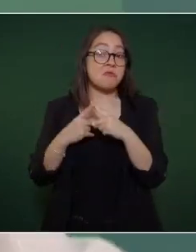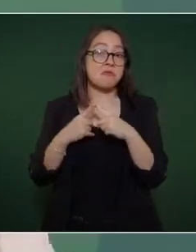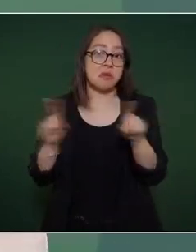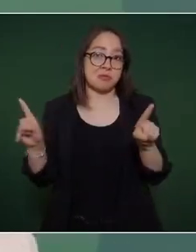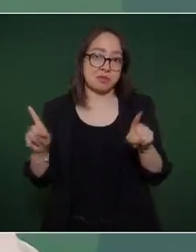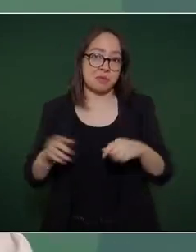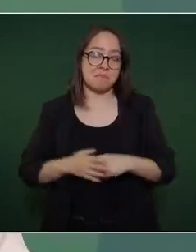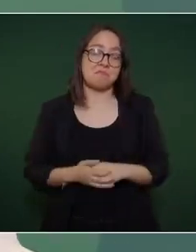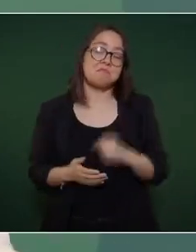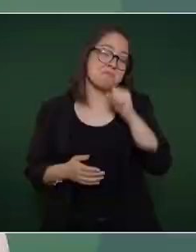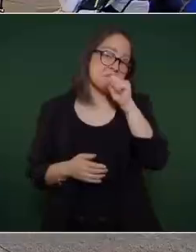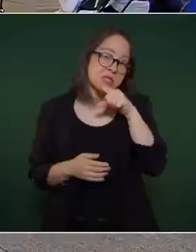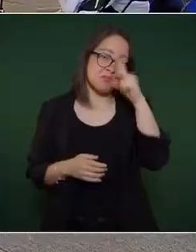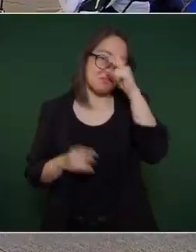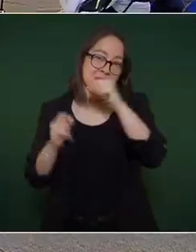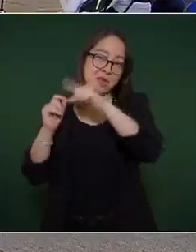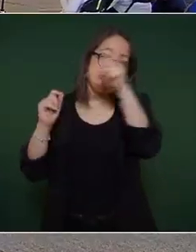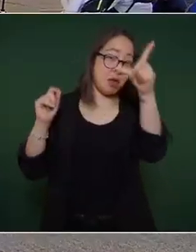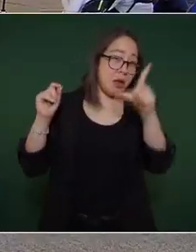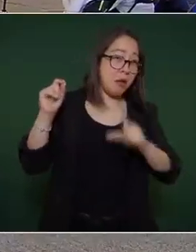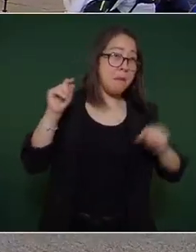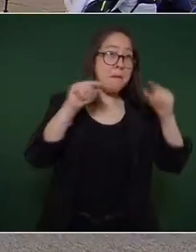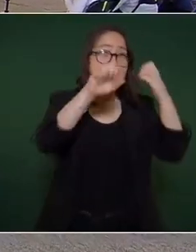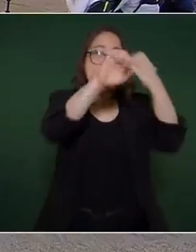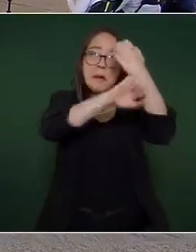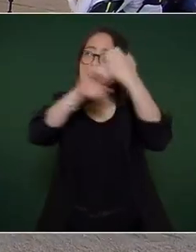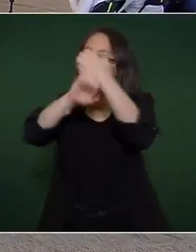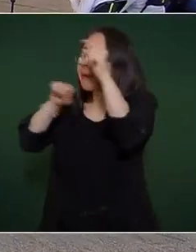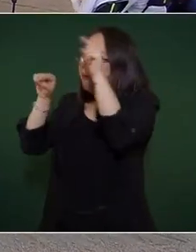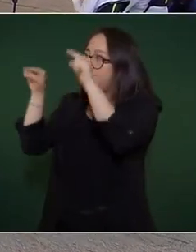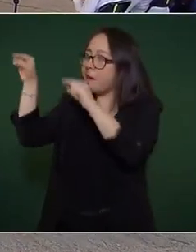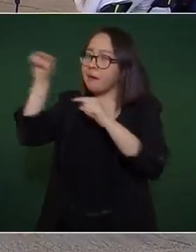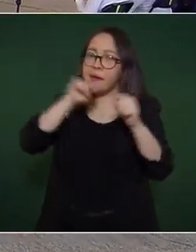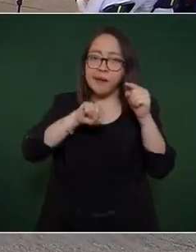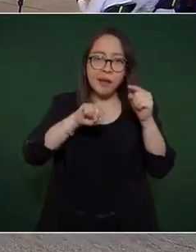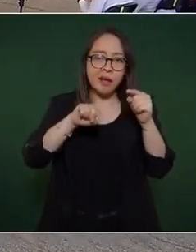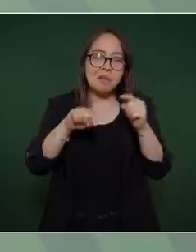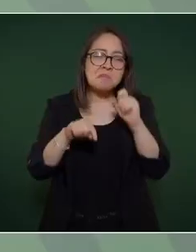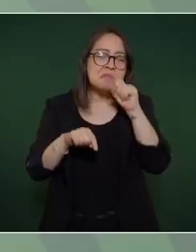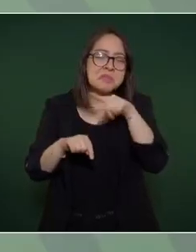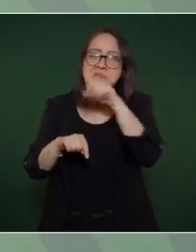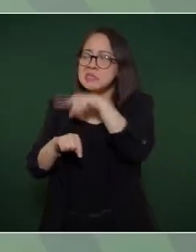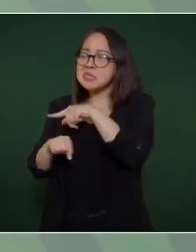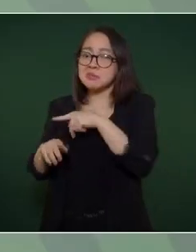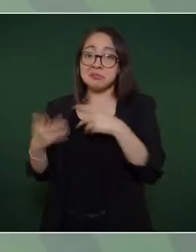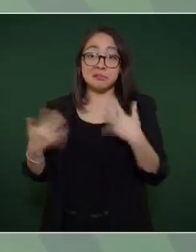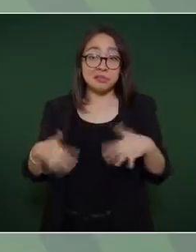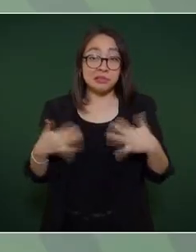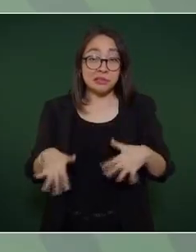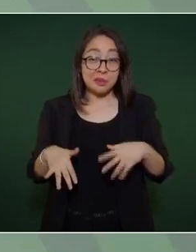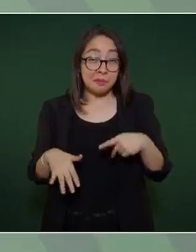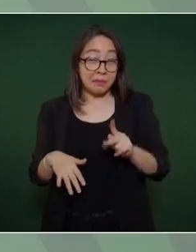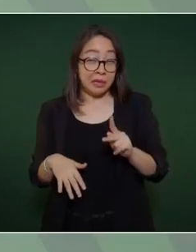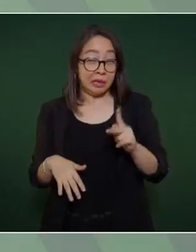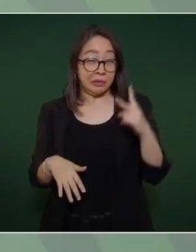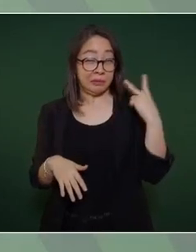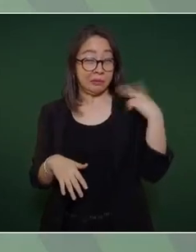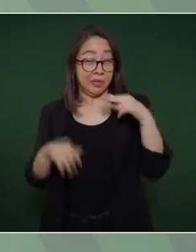por lo que se vivió durante décadas, es algo excepcional,